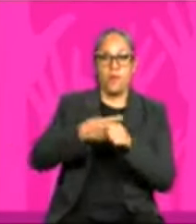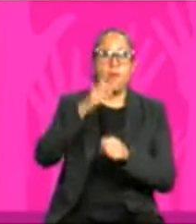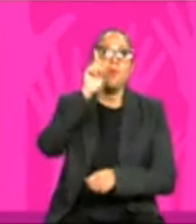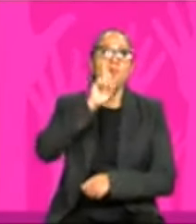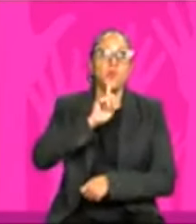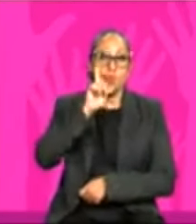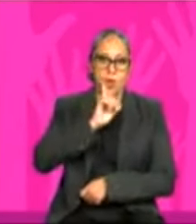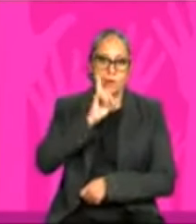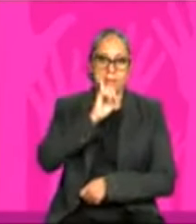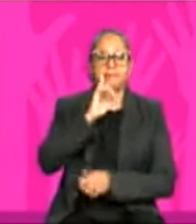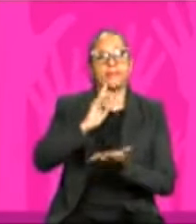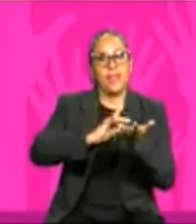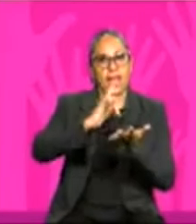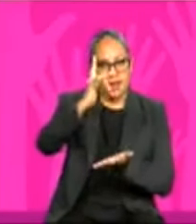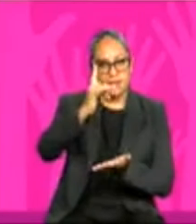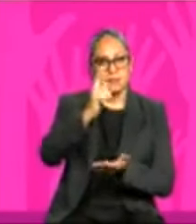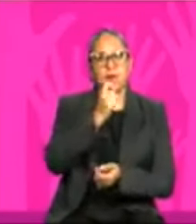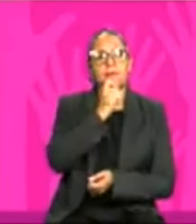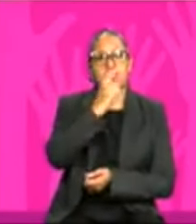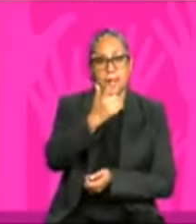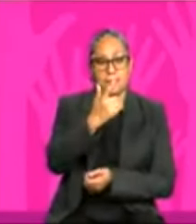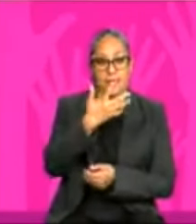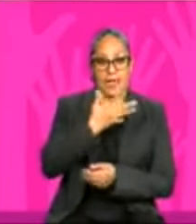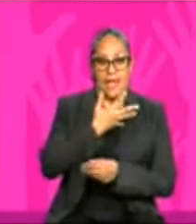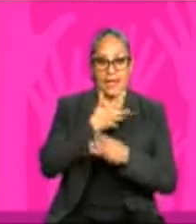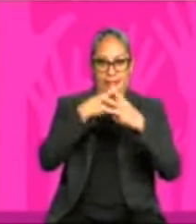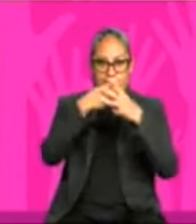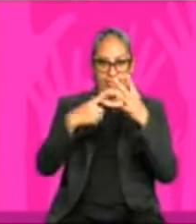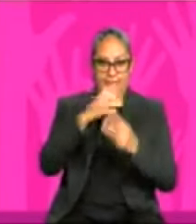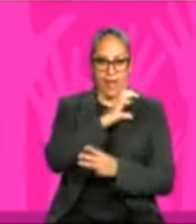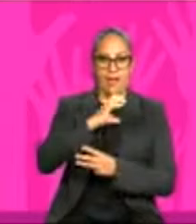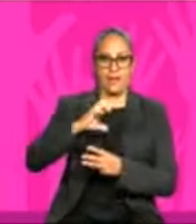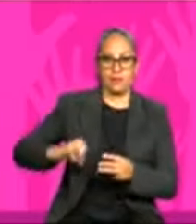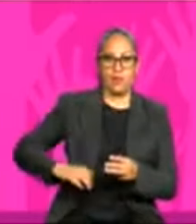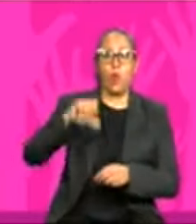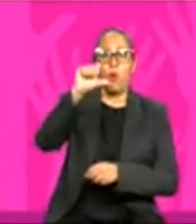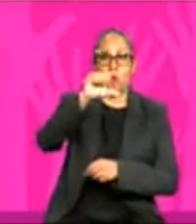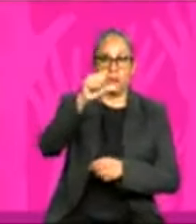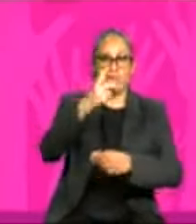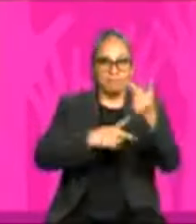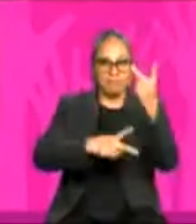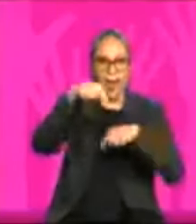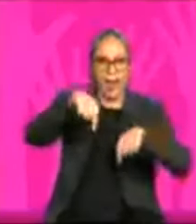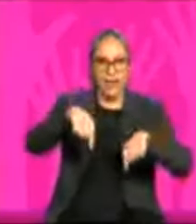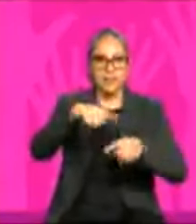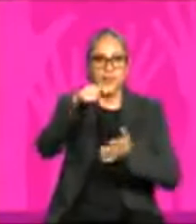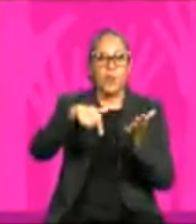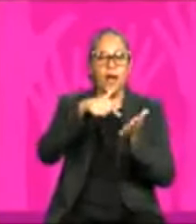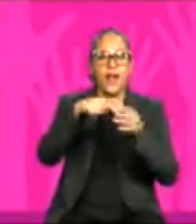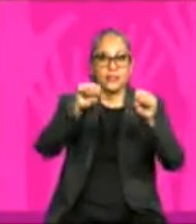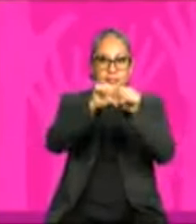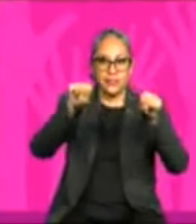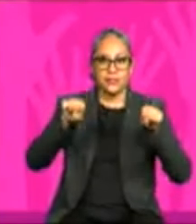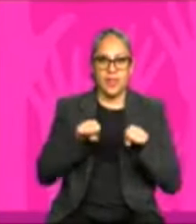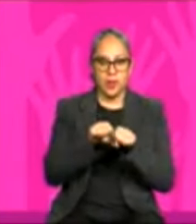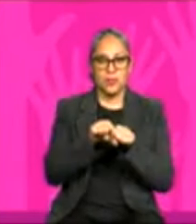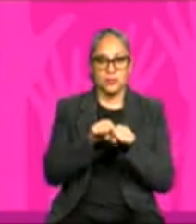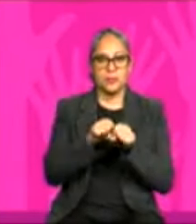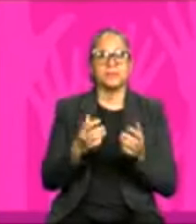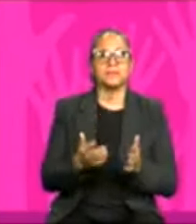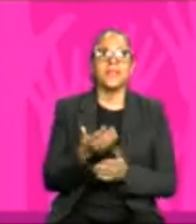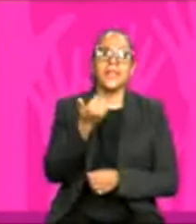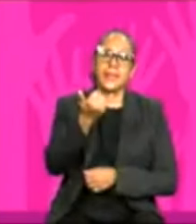Y agradezco por supuesto que las tres candidatas estén presentes en este salón, en esta sesión y por